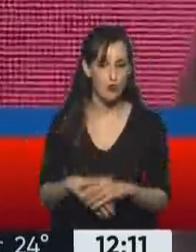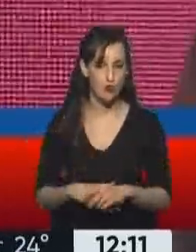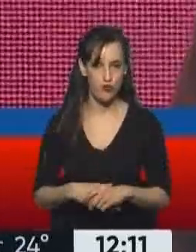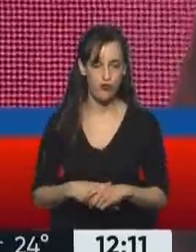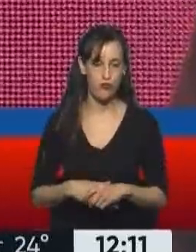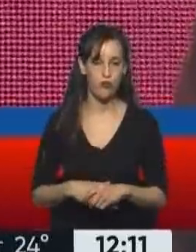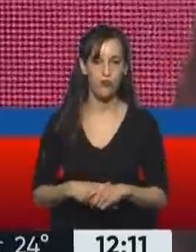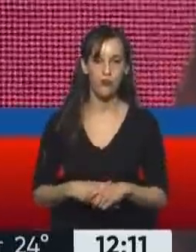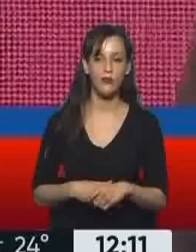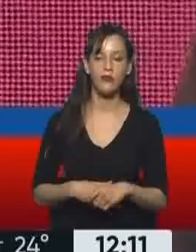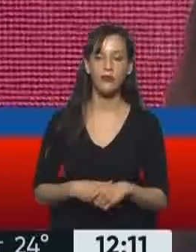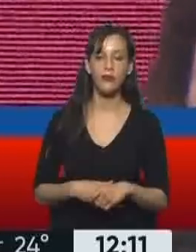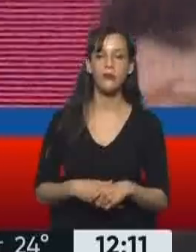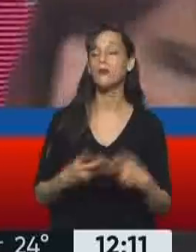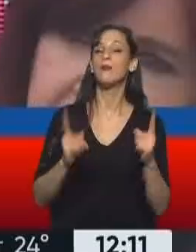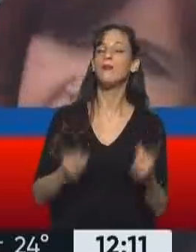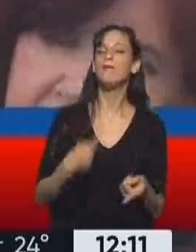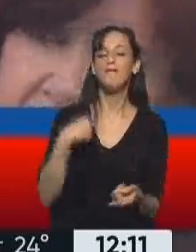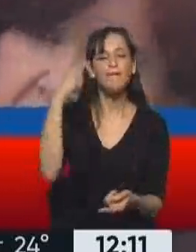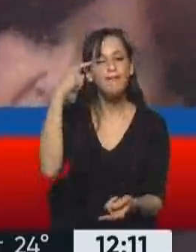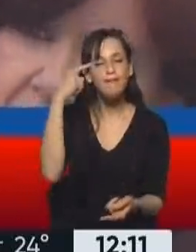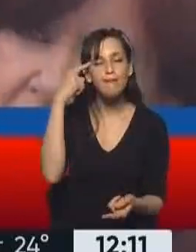Y pienso en lo que yo vi.